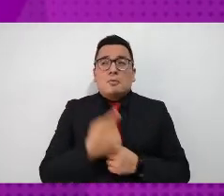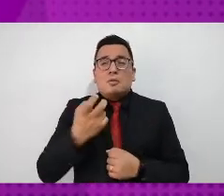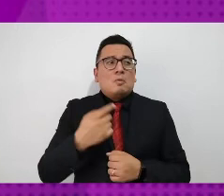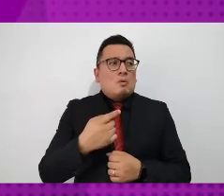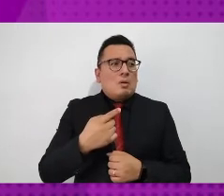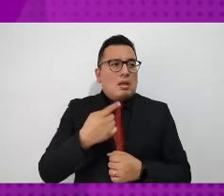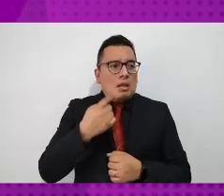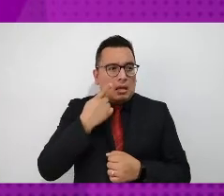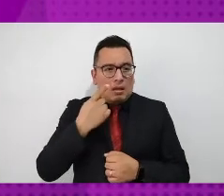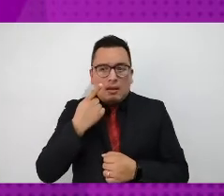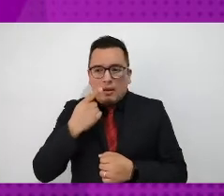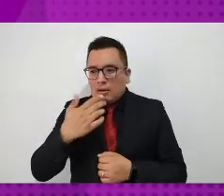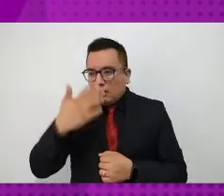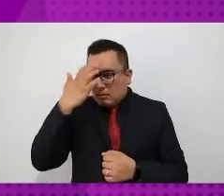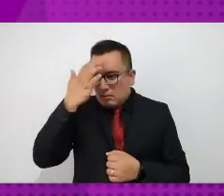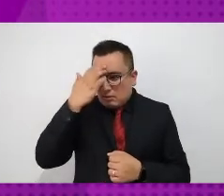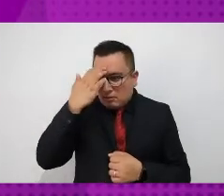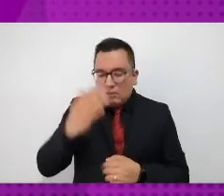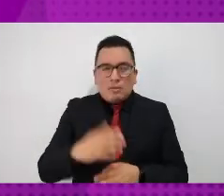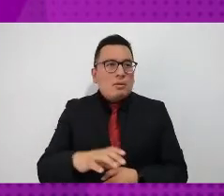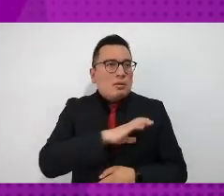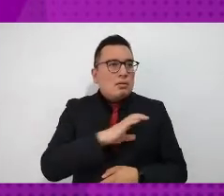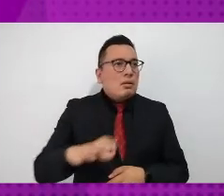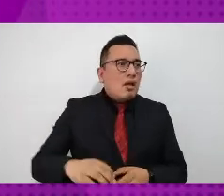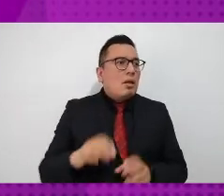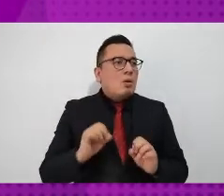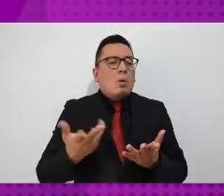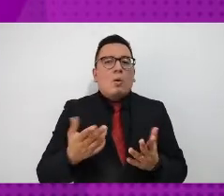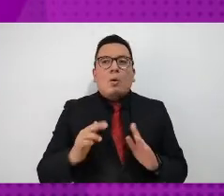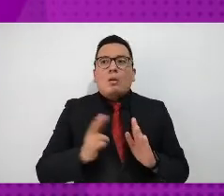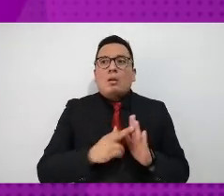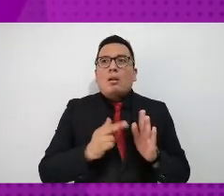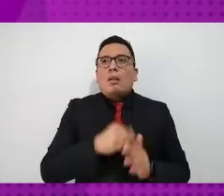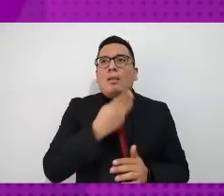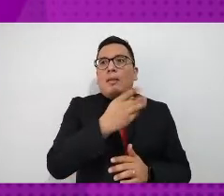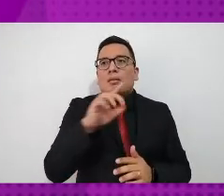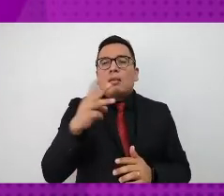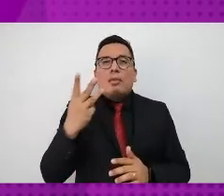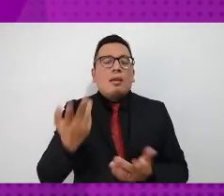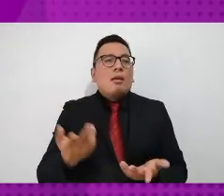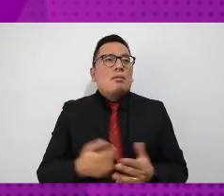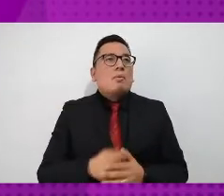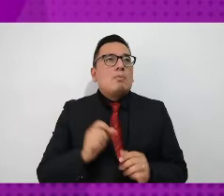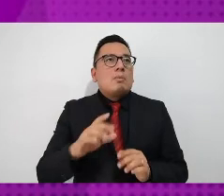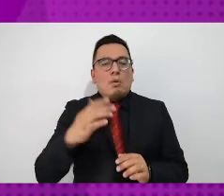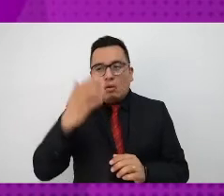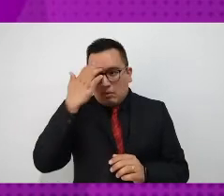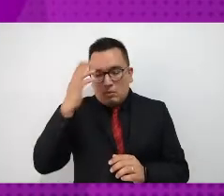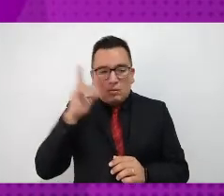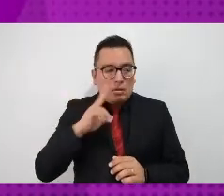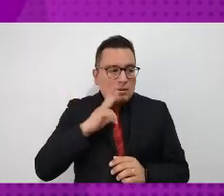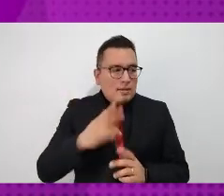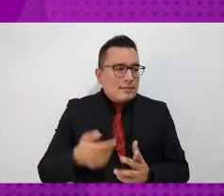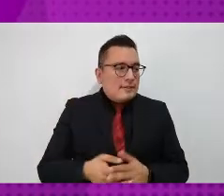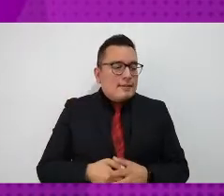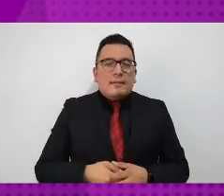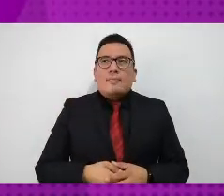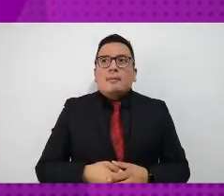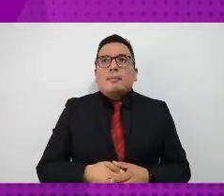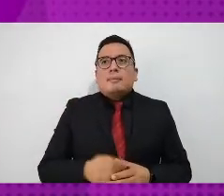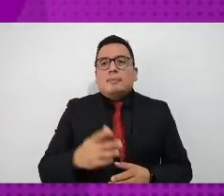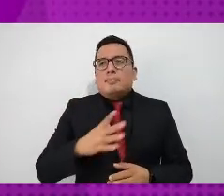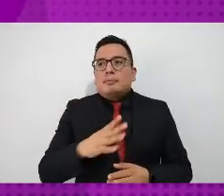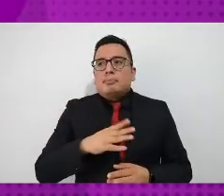conociendo con más a tu candidato la 3 de 3 si es que lo aplican también pueden conocer los discursos de campaña las